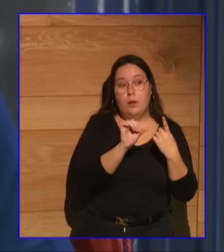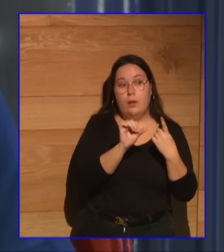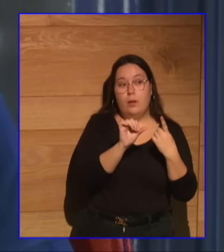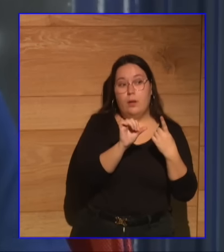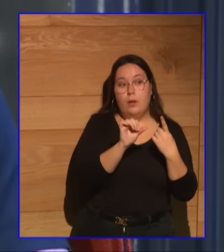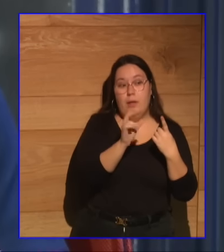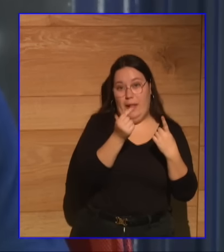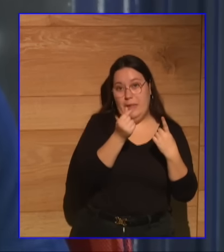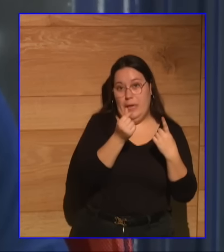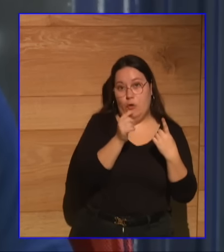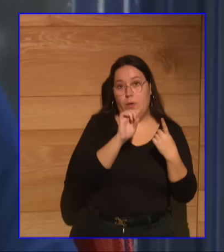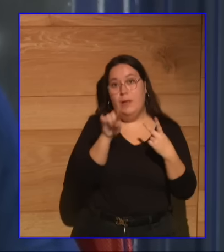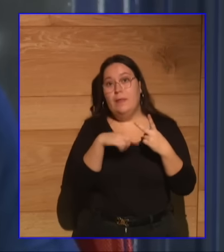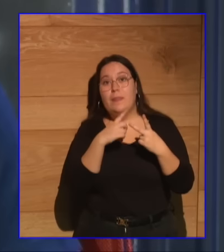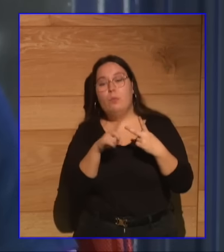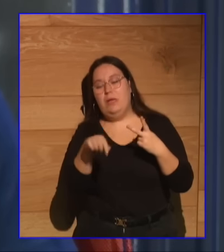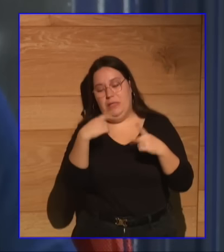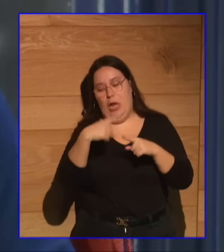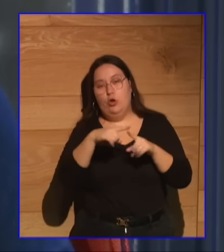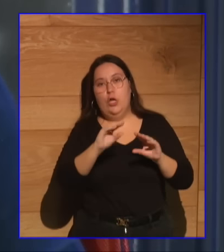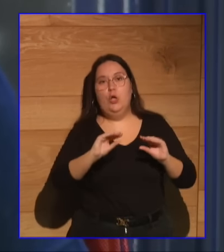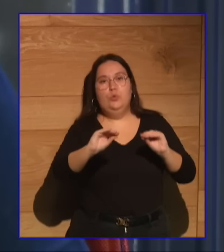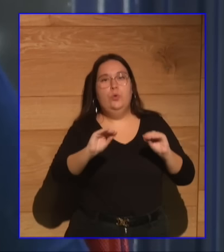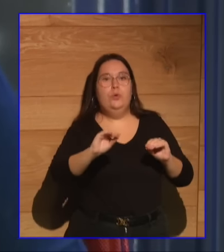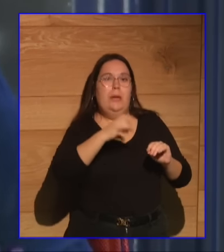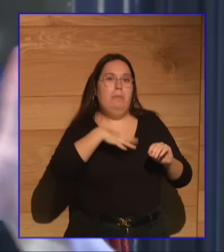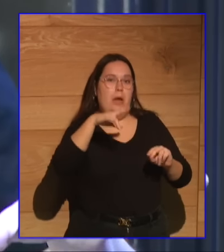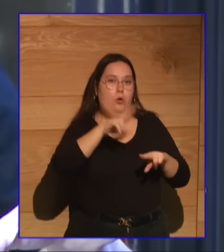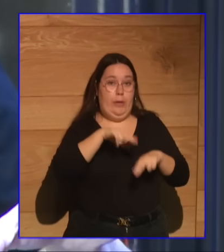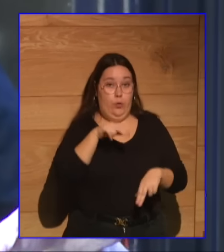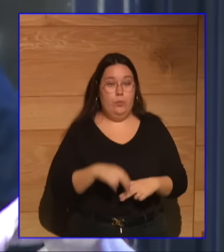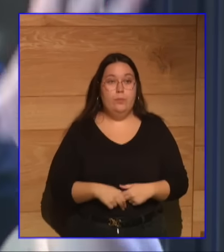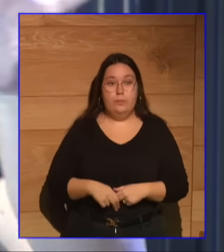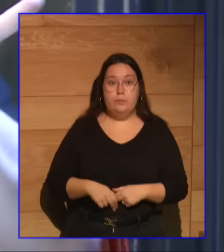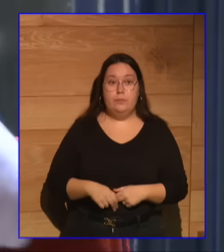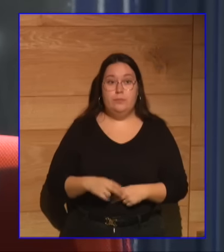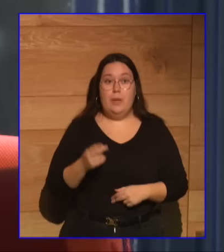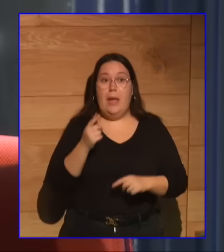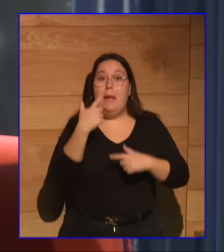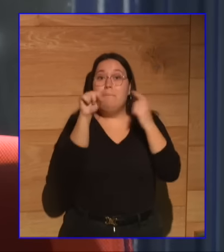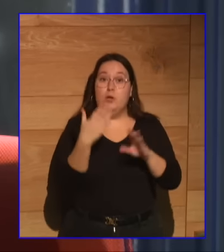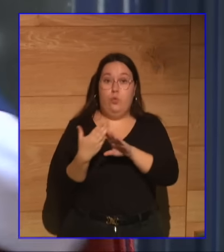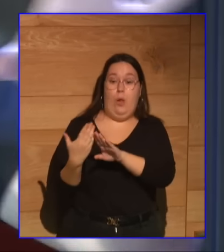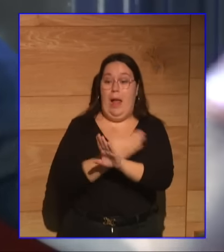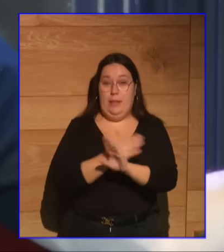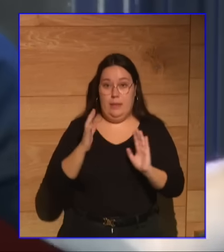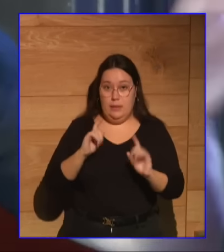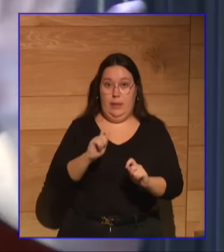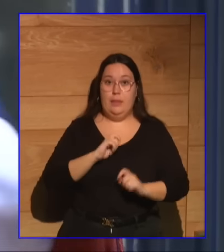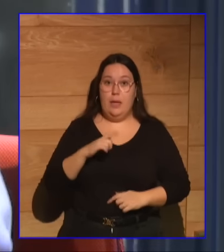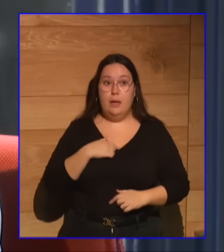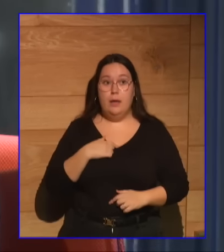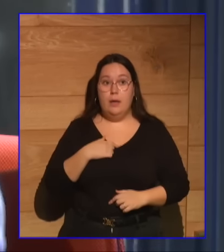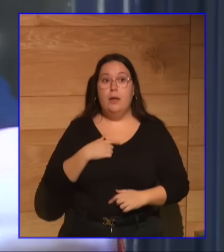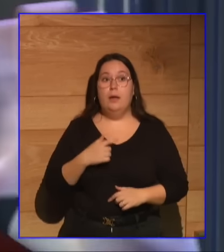me haces la del dinerito y luego ya haces esa cosa tuya de en blanco y negro, de... Nos va a levantar el presupuesto, que nadie se imaginaba que nos vas a